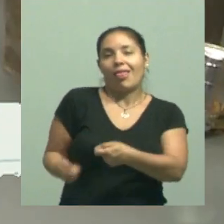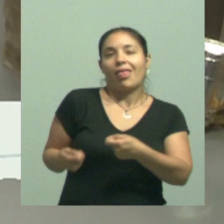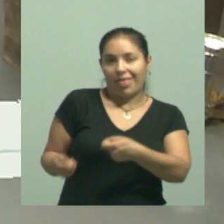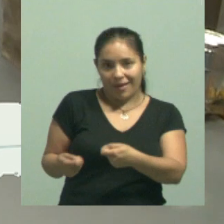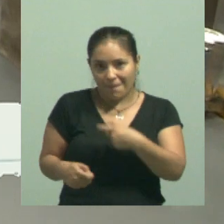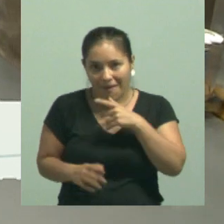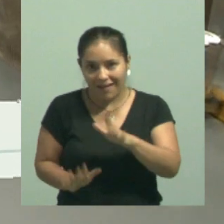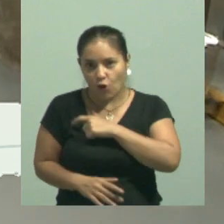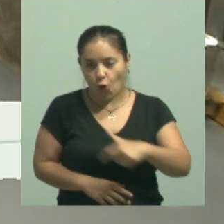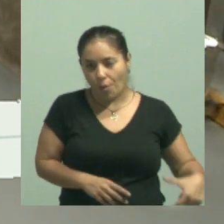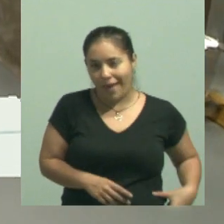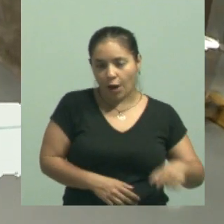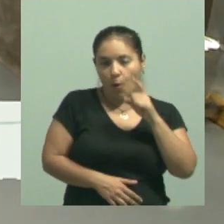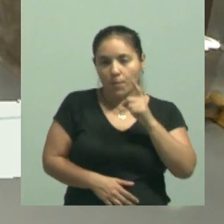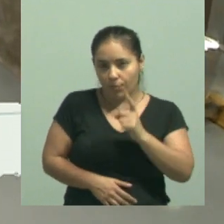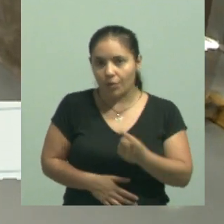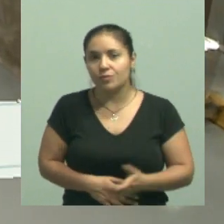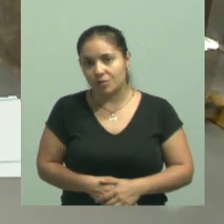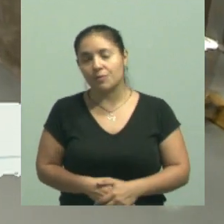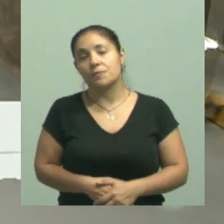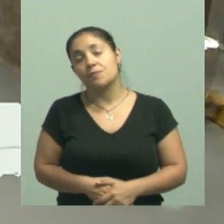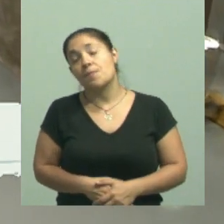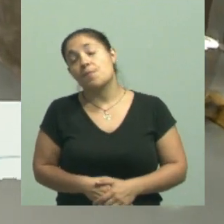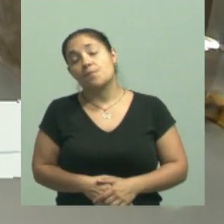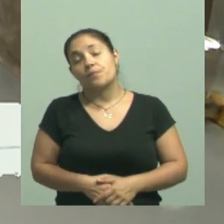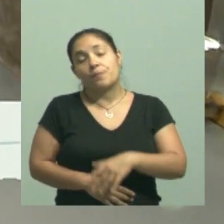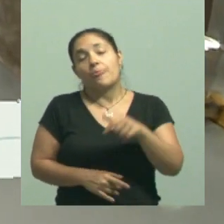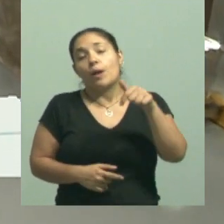Ahora, volviendo al día que hoy nos convoca,